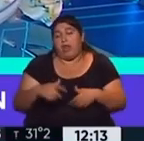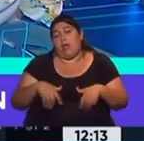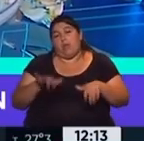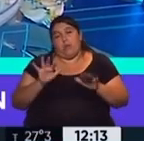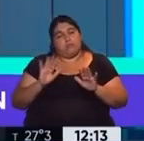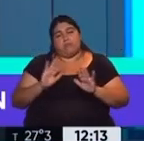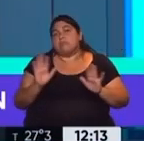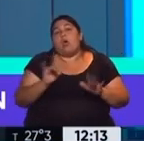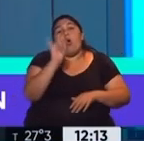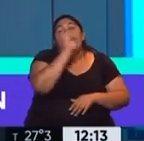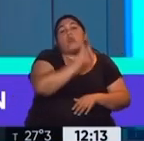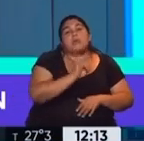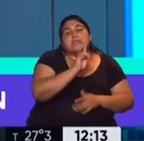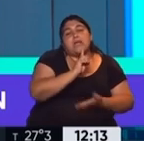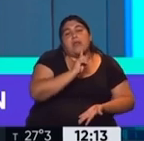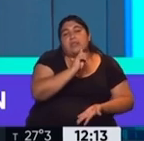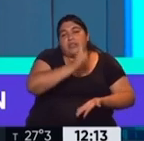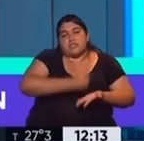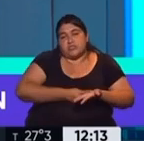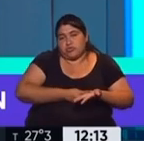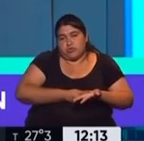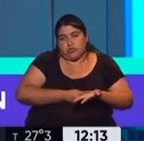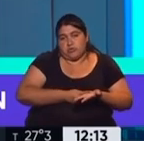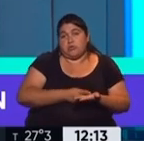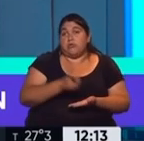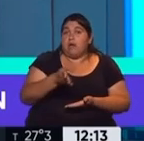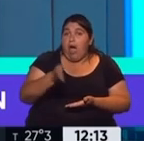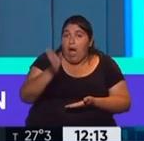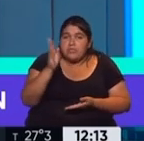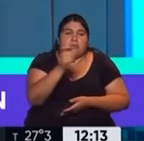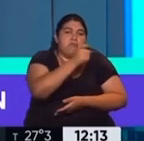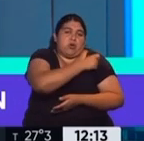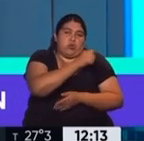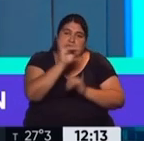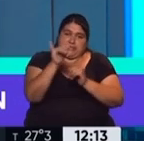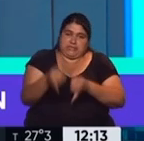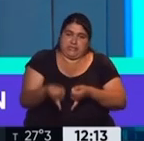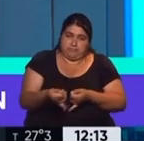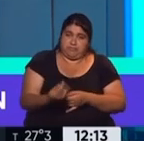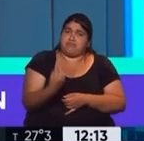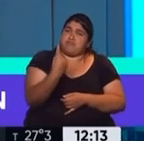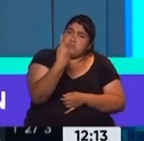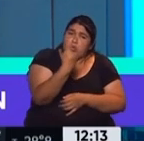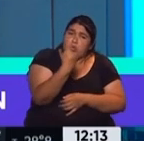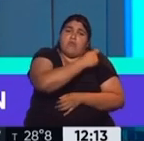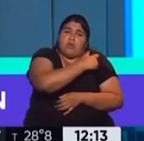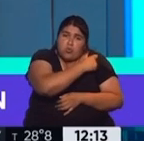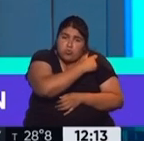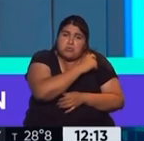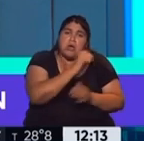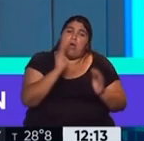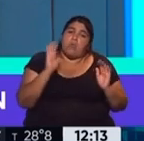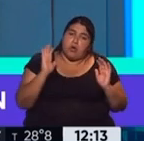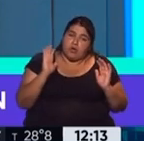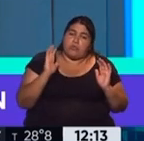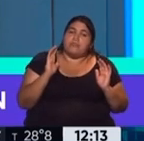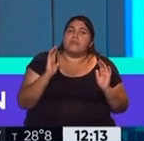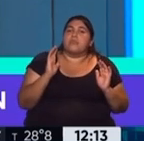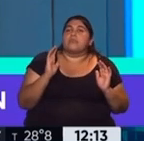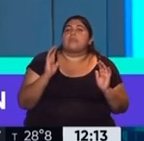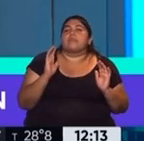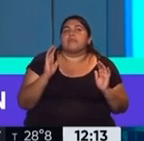tomó la universidad entonces van y se vacunan tienen una sola dosis no tiene el esquema completo pero la